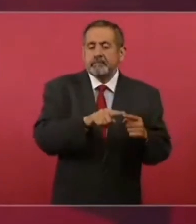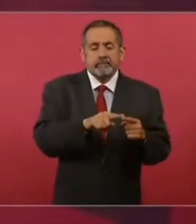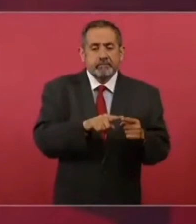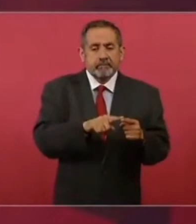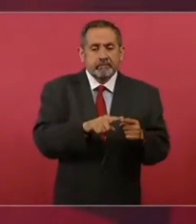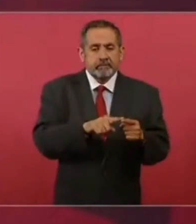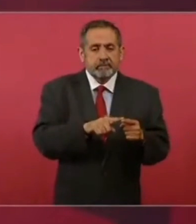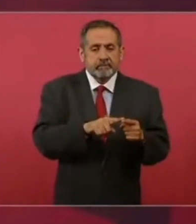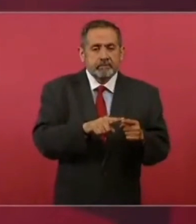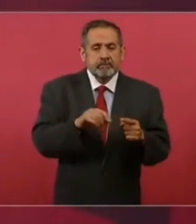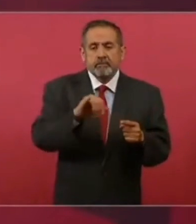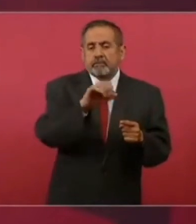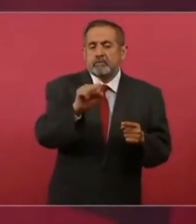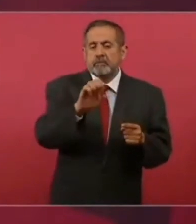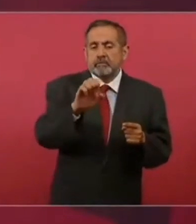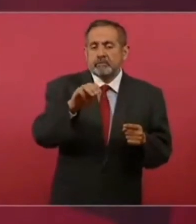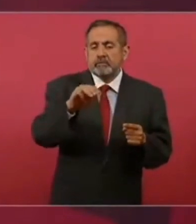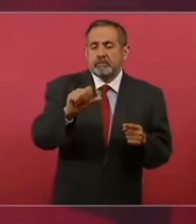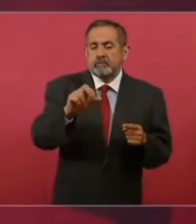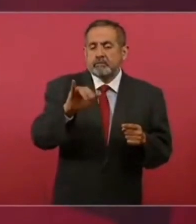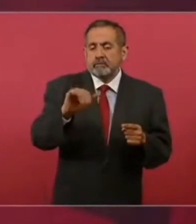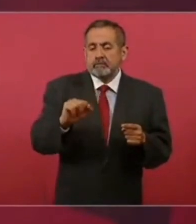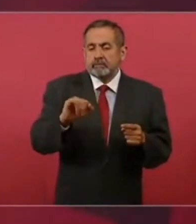José María Iglesias